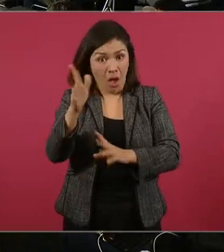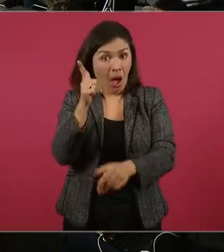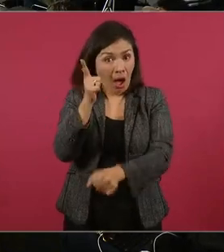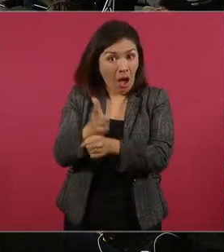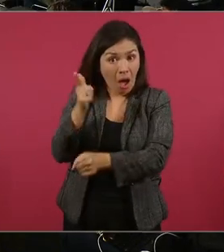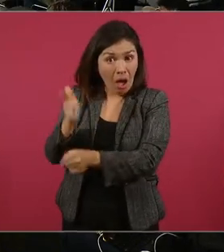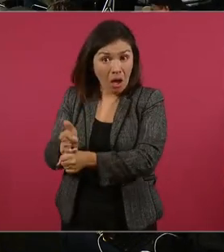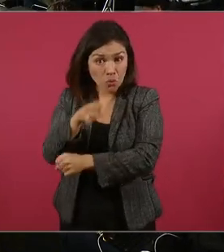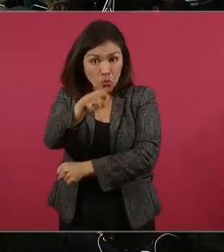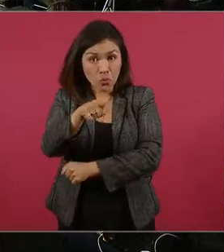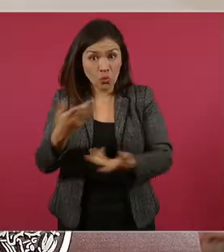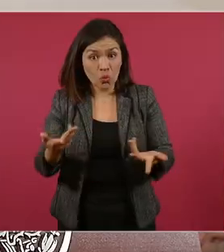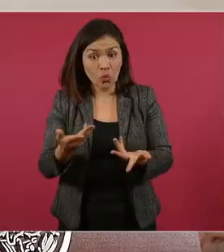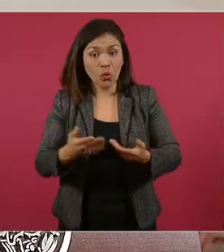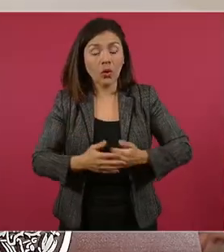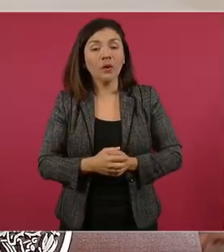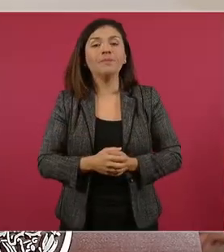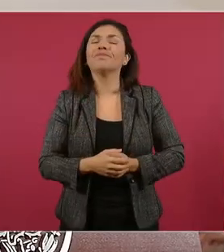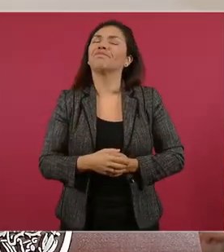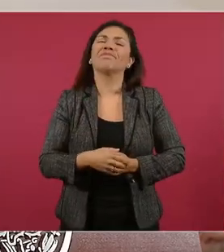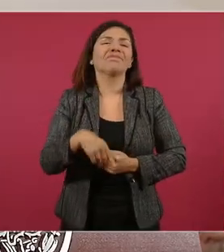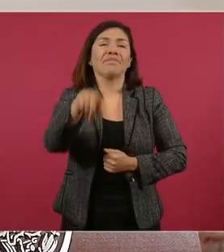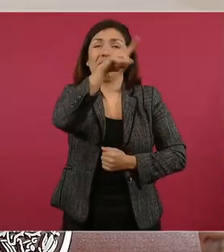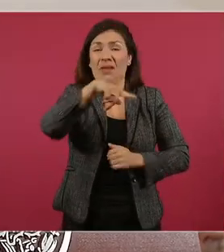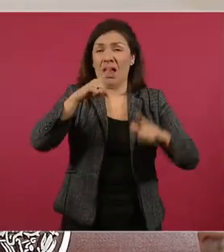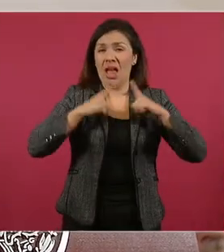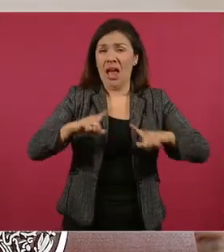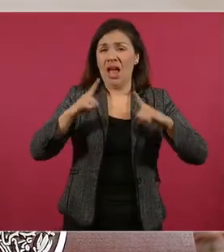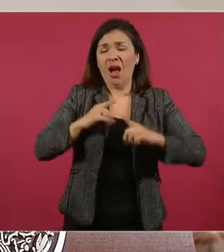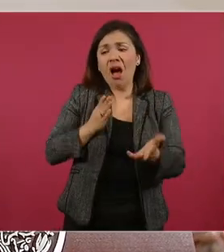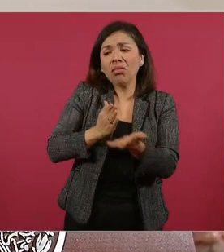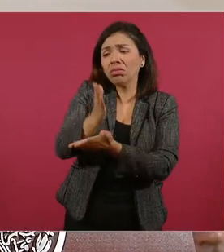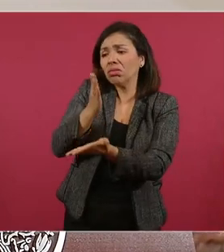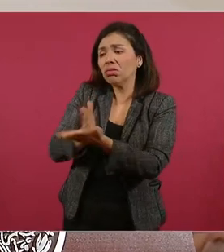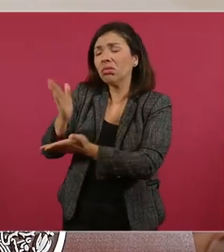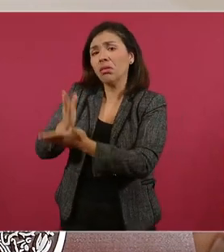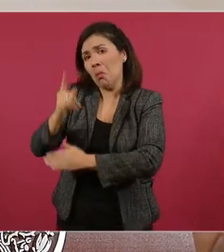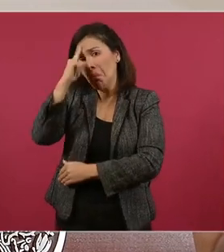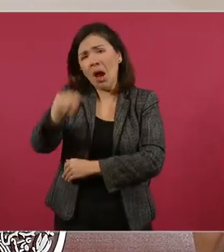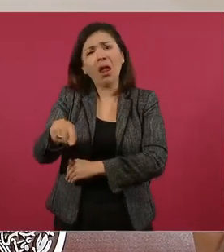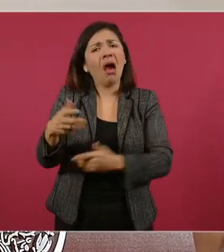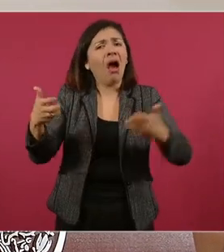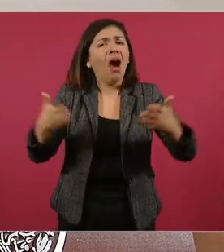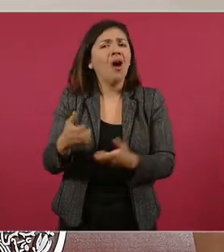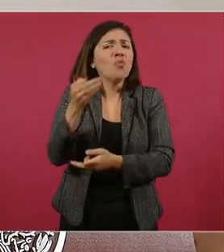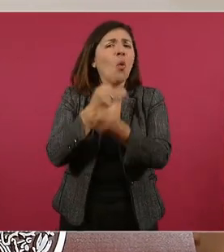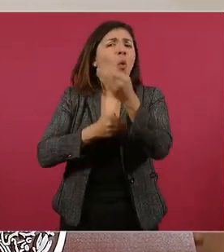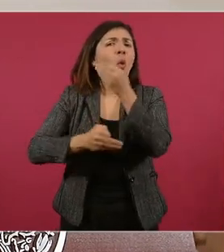Participaban en todo.